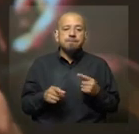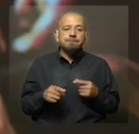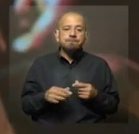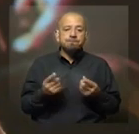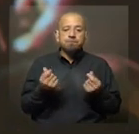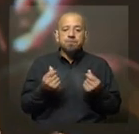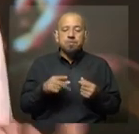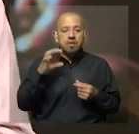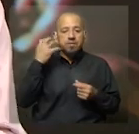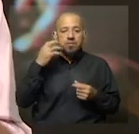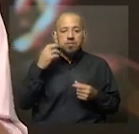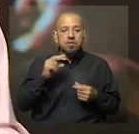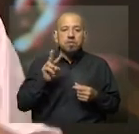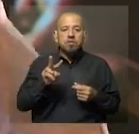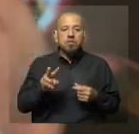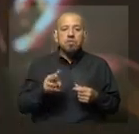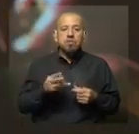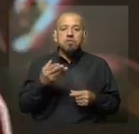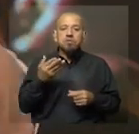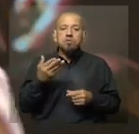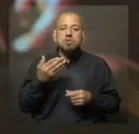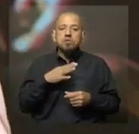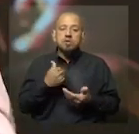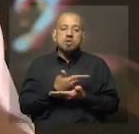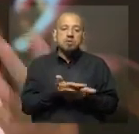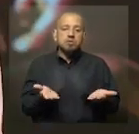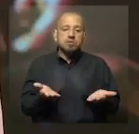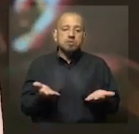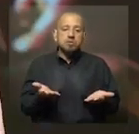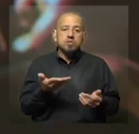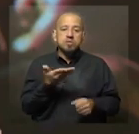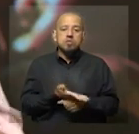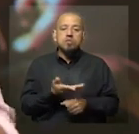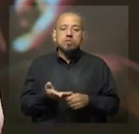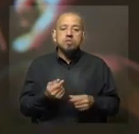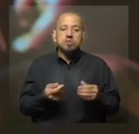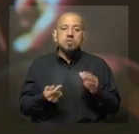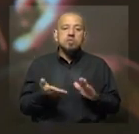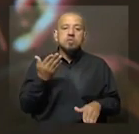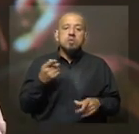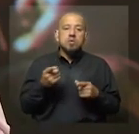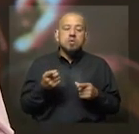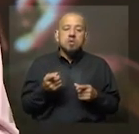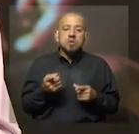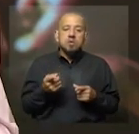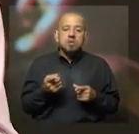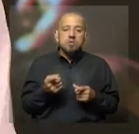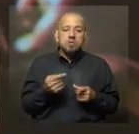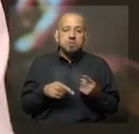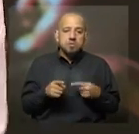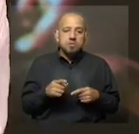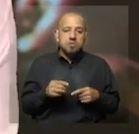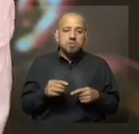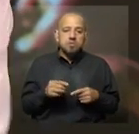en frutas y hortalizas se da por oferta y por demanda. Si hay mucha oferta, los precios bajan. Si hay poca oferta, los precios suben. O sea que podría haber